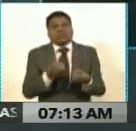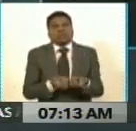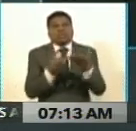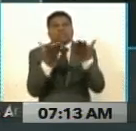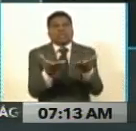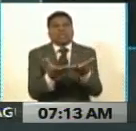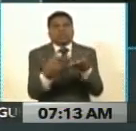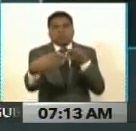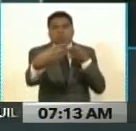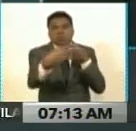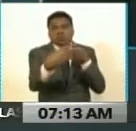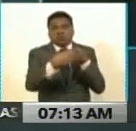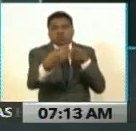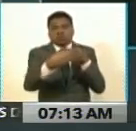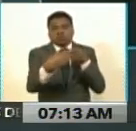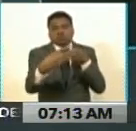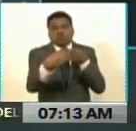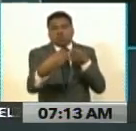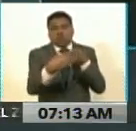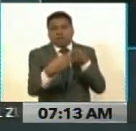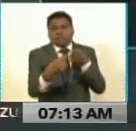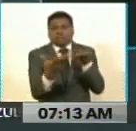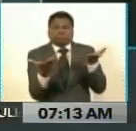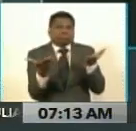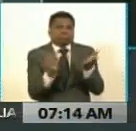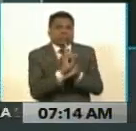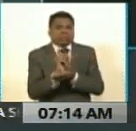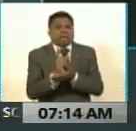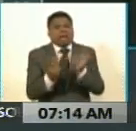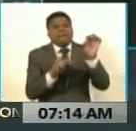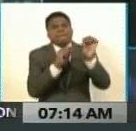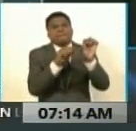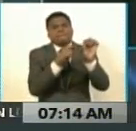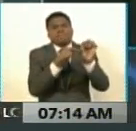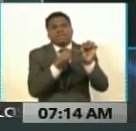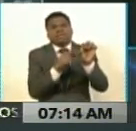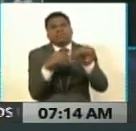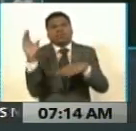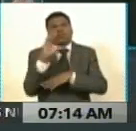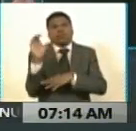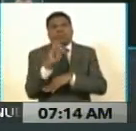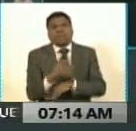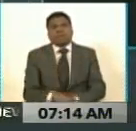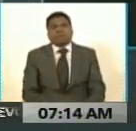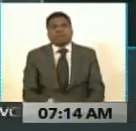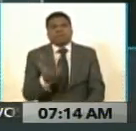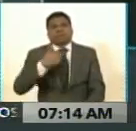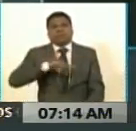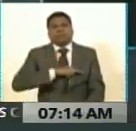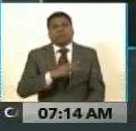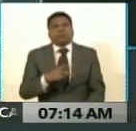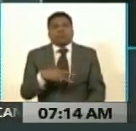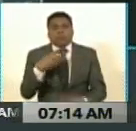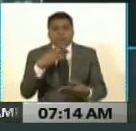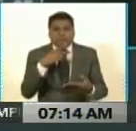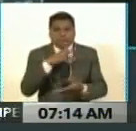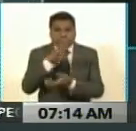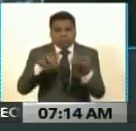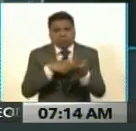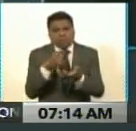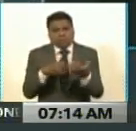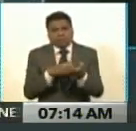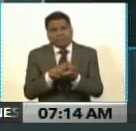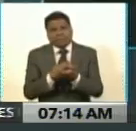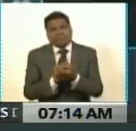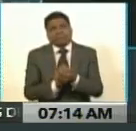dólares americanos y estamos entando pesos colombianos Porque nuestro problema para buscar la solución es la